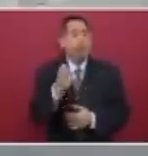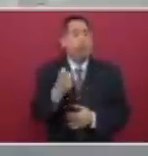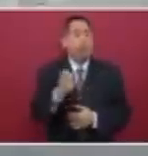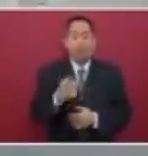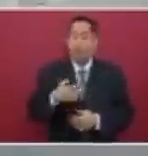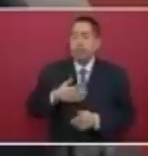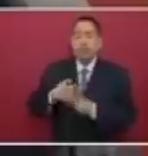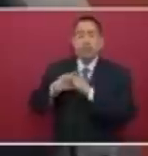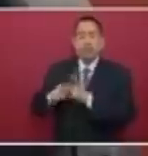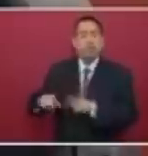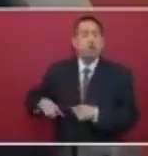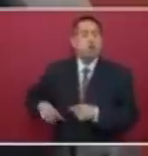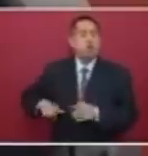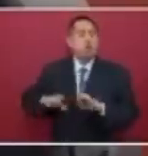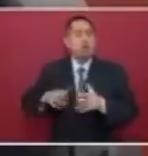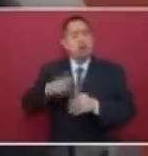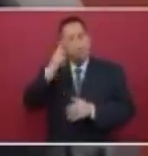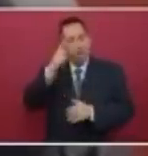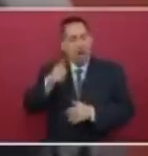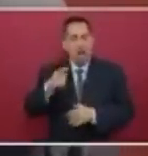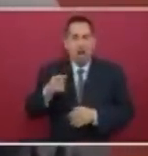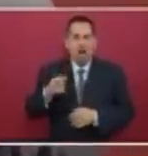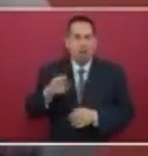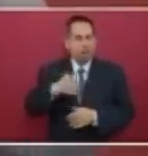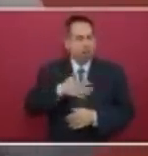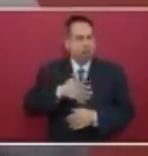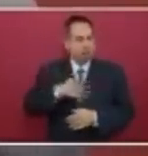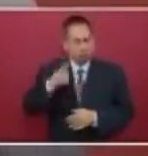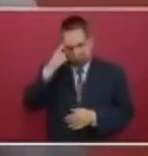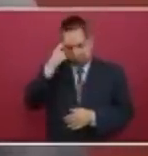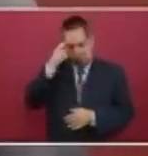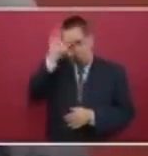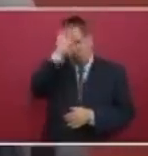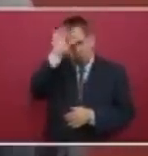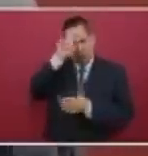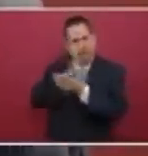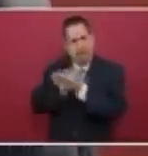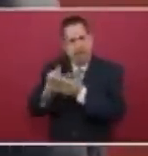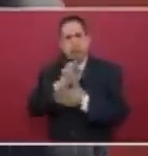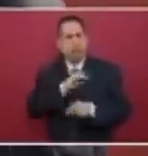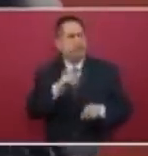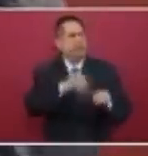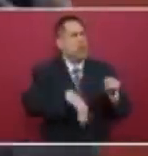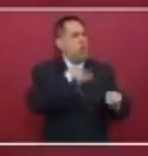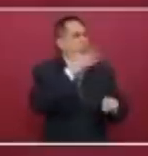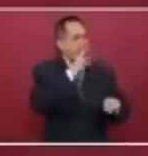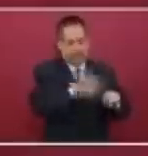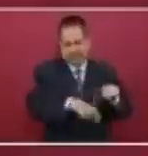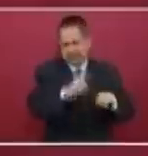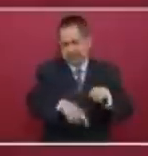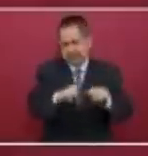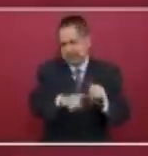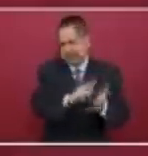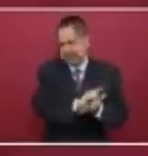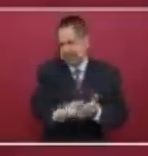gobierno para que tengamos autoridad moral y podamos limpiar de corrupción el gobierno